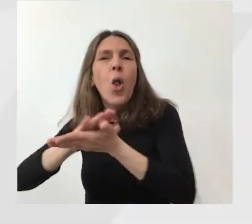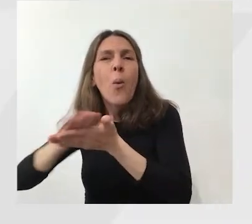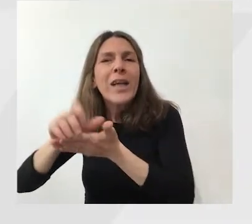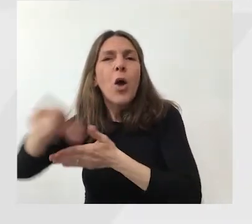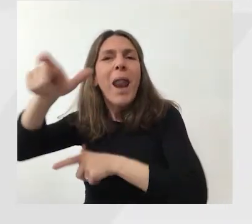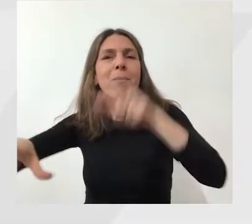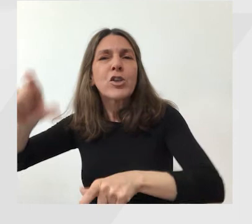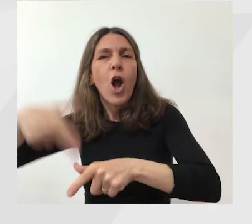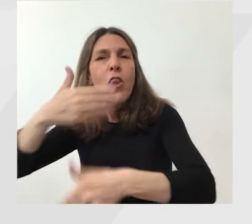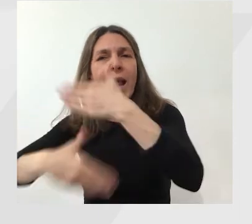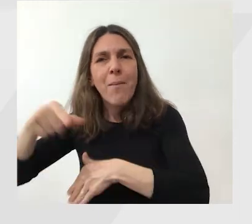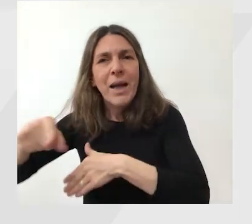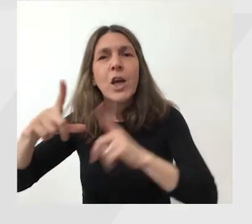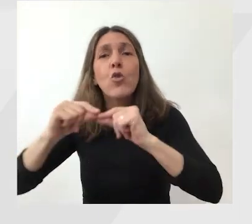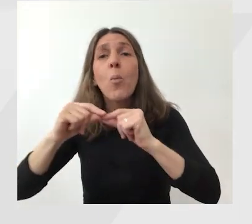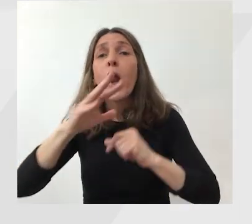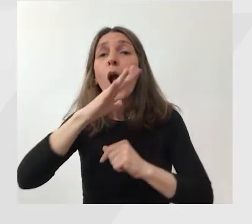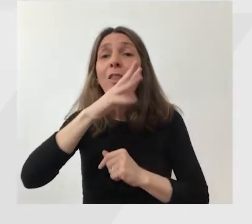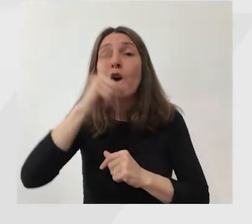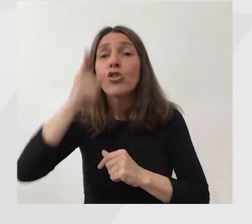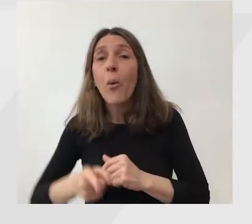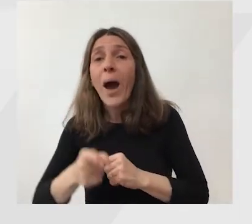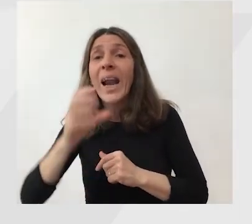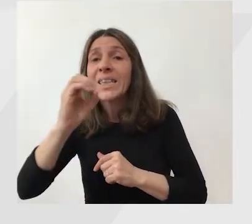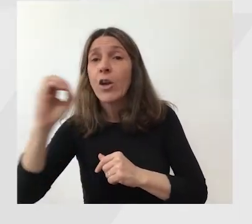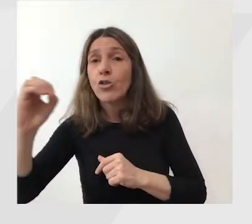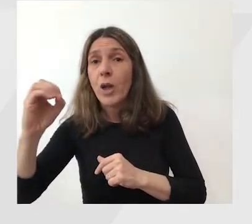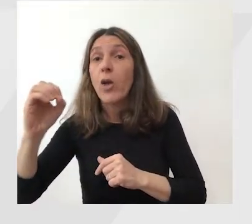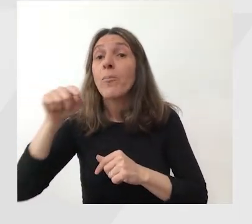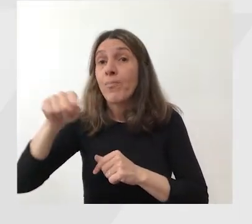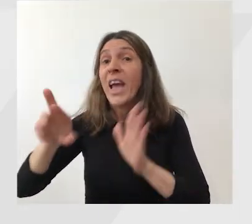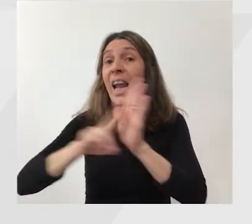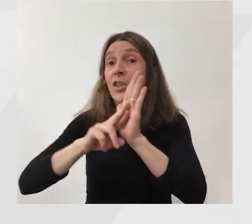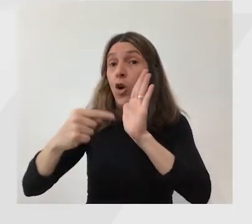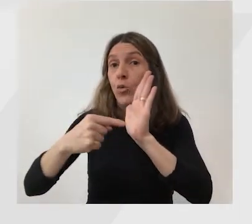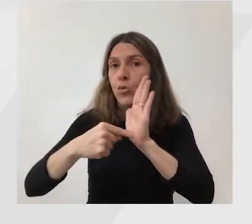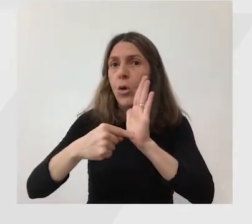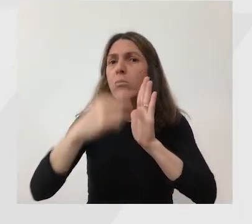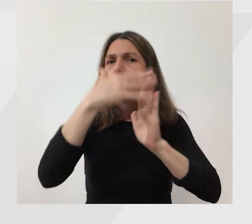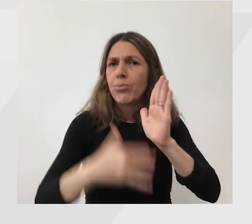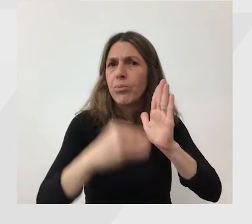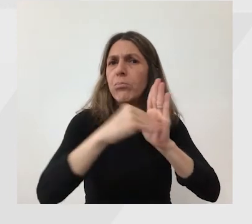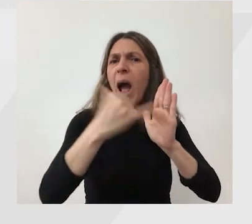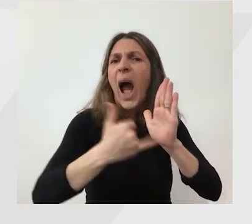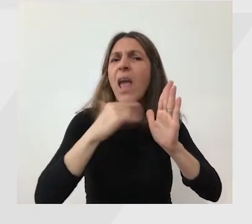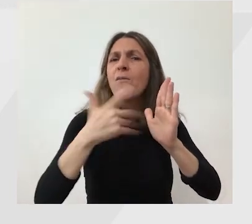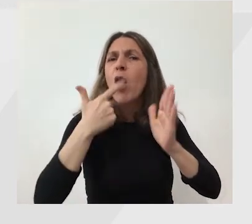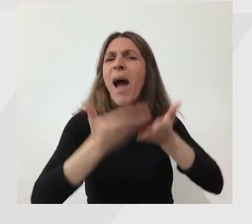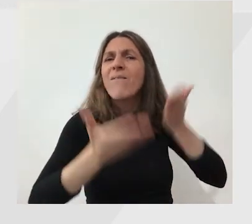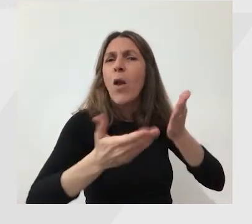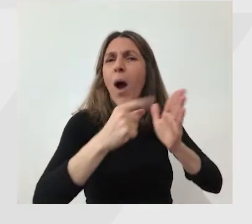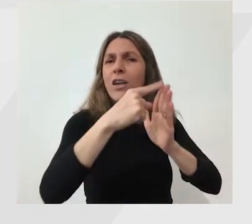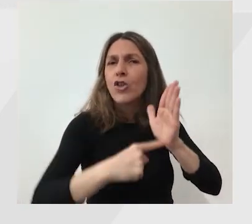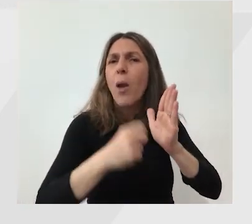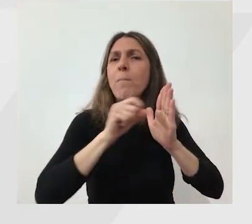sistema de prestaciones básicas para personas con discapacidad número 1400 en esta resolución se